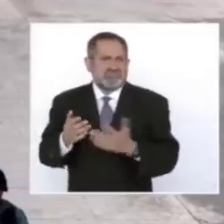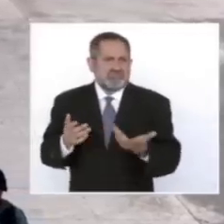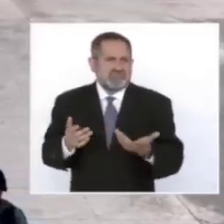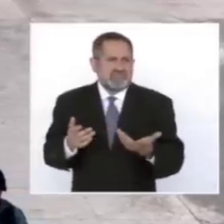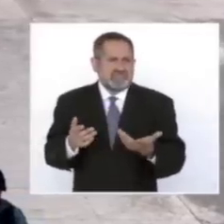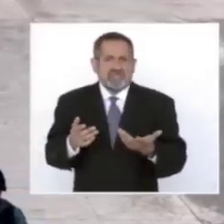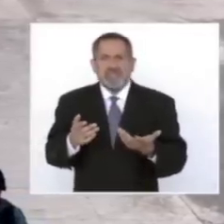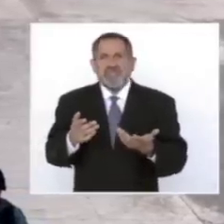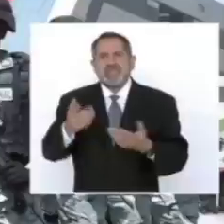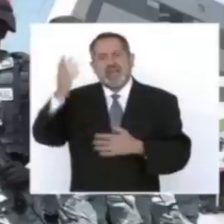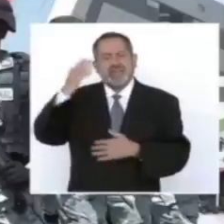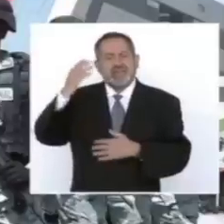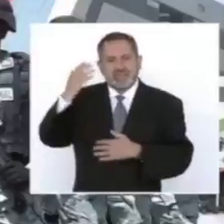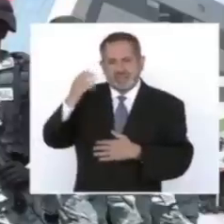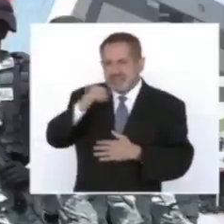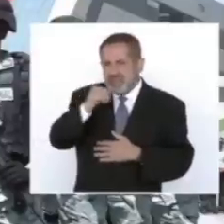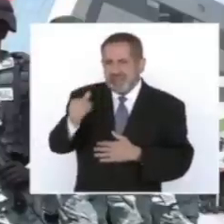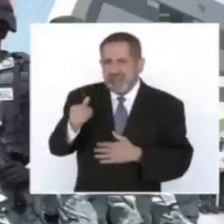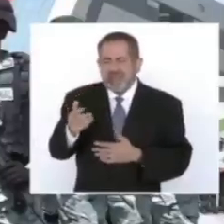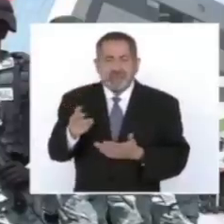las instituciones